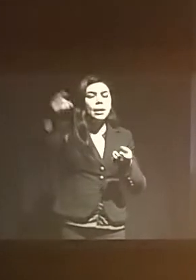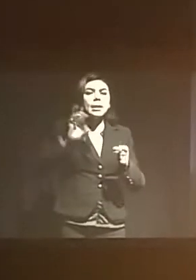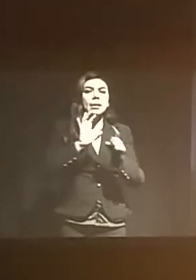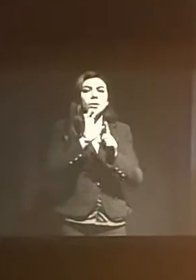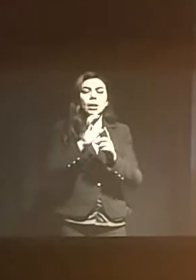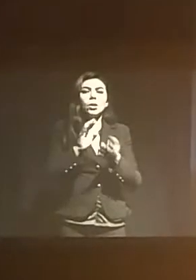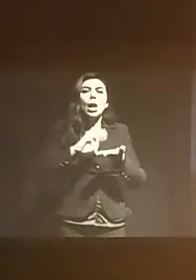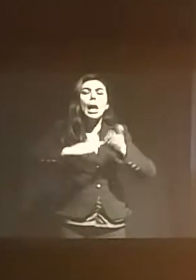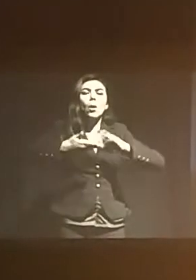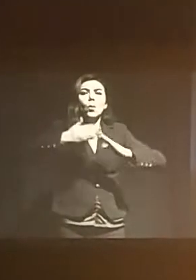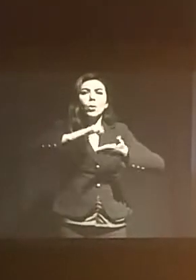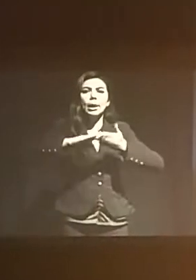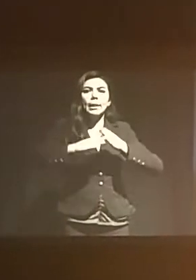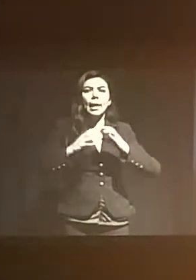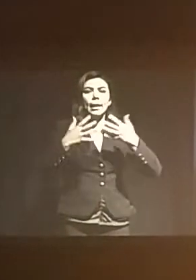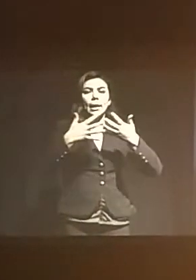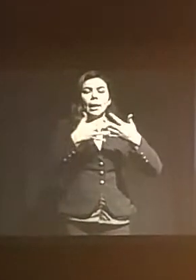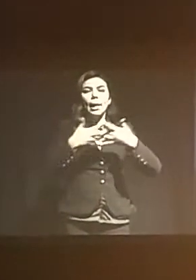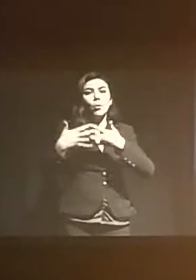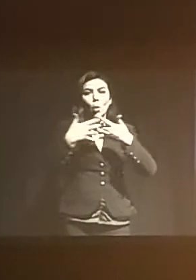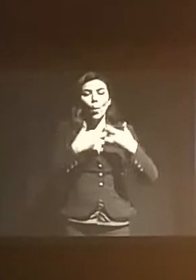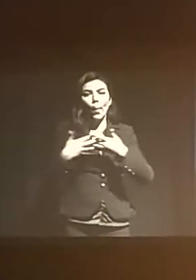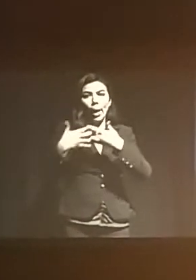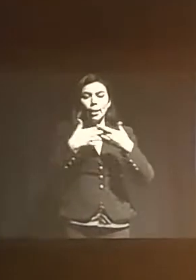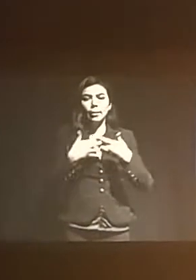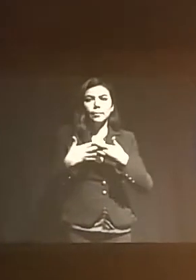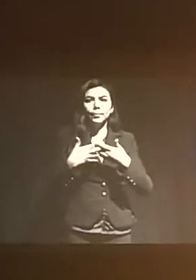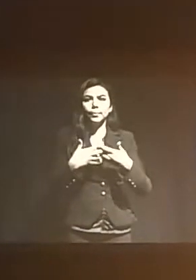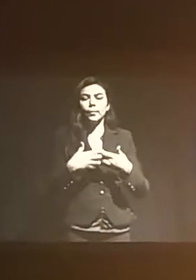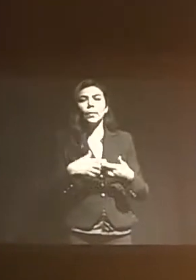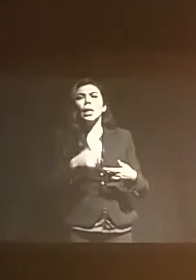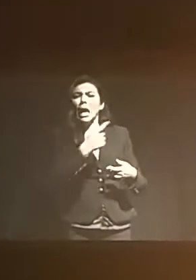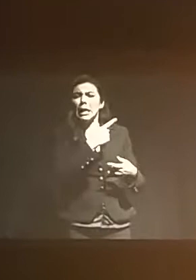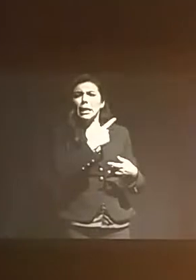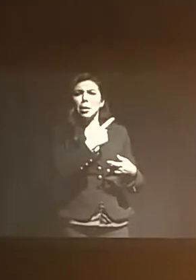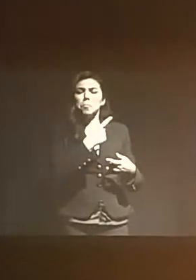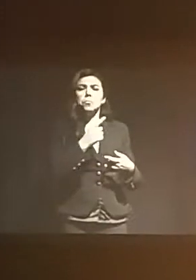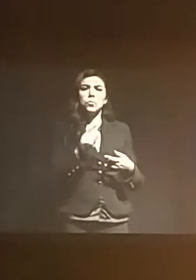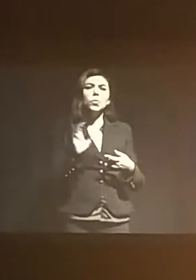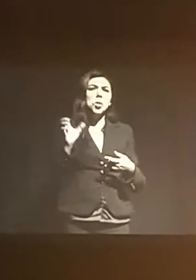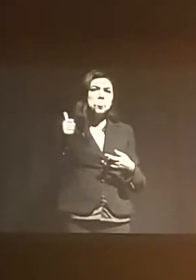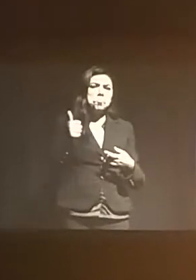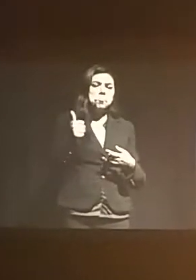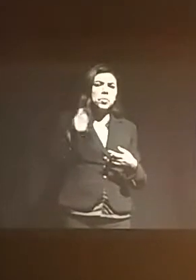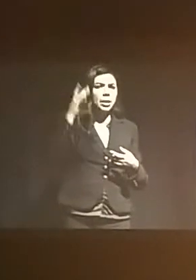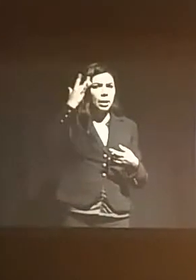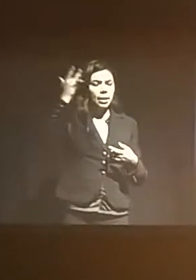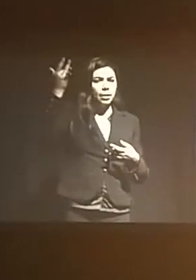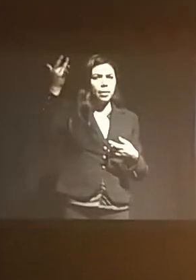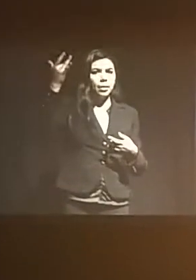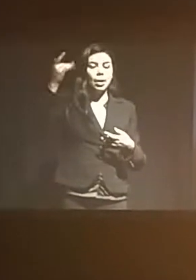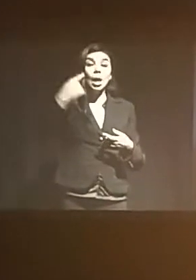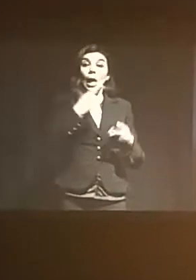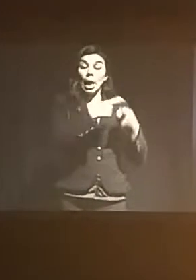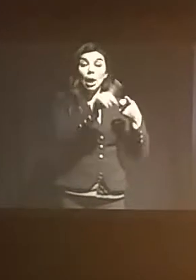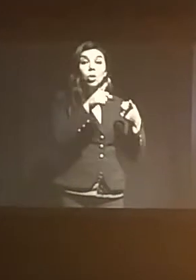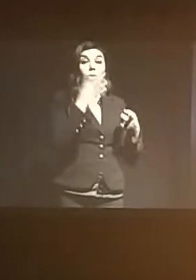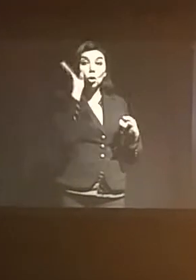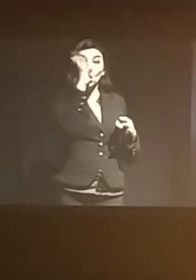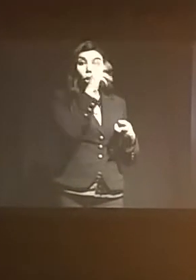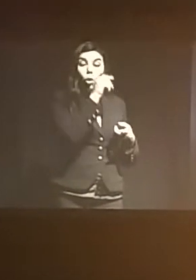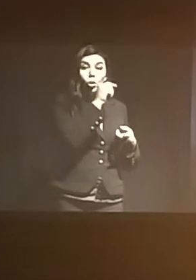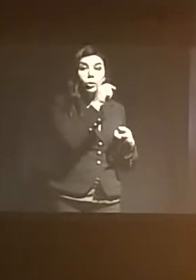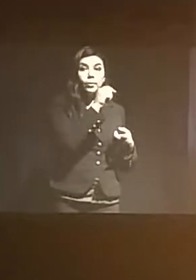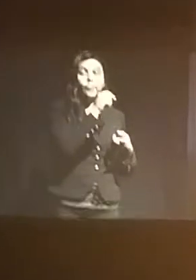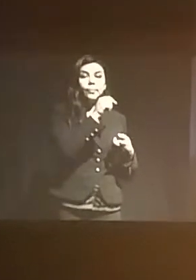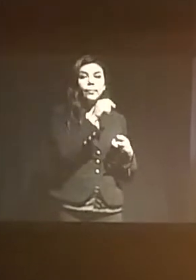Europea. Otra visión de la ciudad inteligente, más bien humana. Y en otro color, pero también importante,